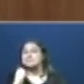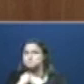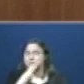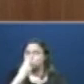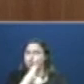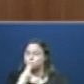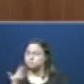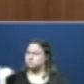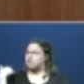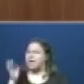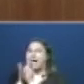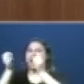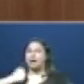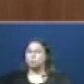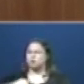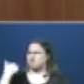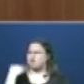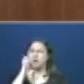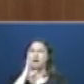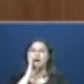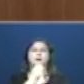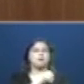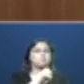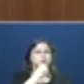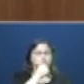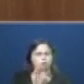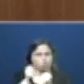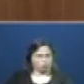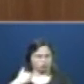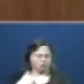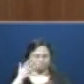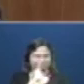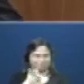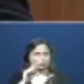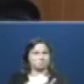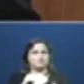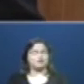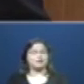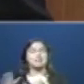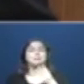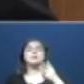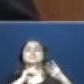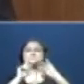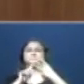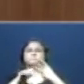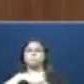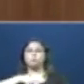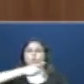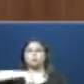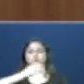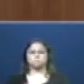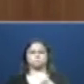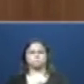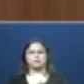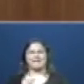político con el partido socialista al que me he referido en tantas ocasiones y tercero porque estamos haciendo un intenso esfuerzo en la